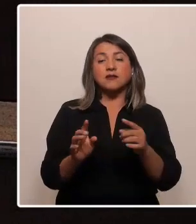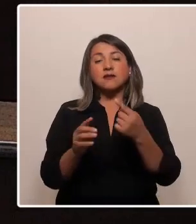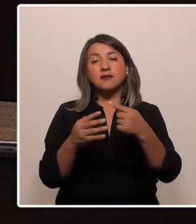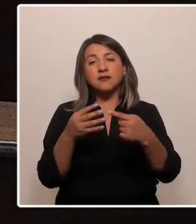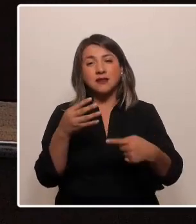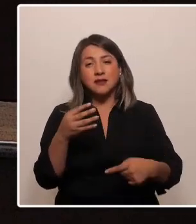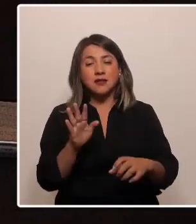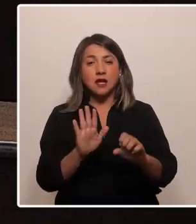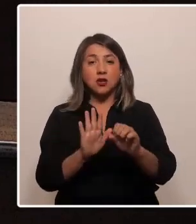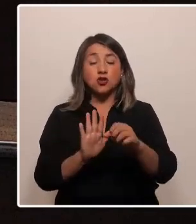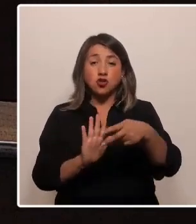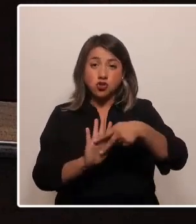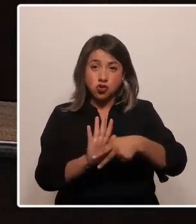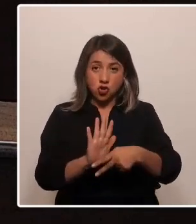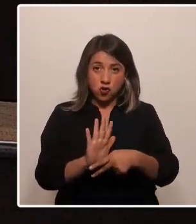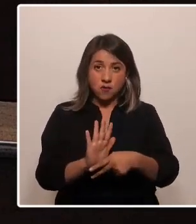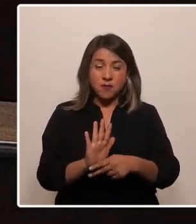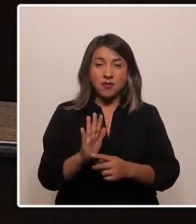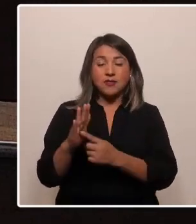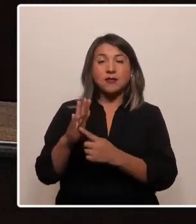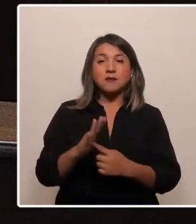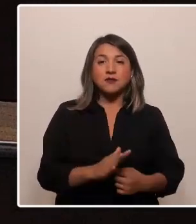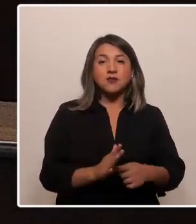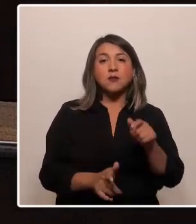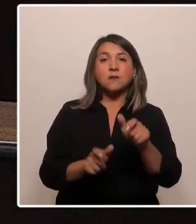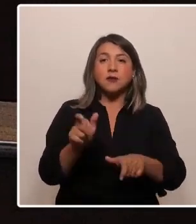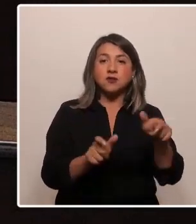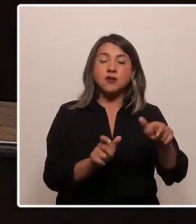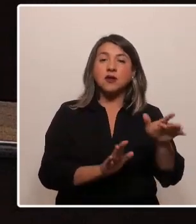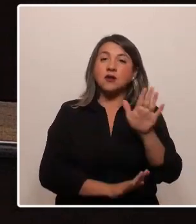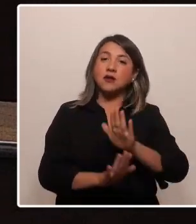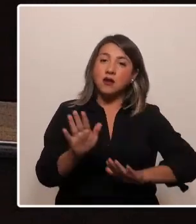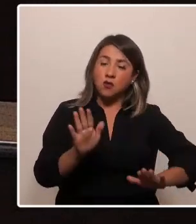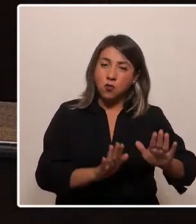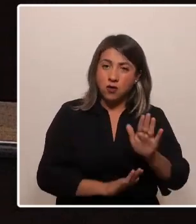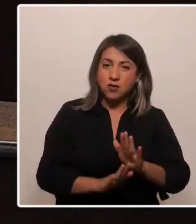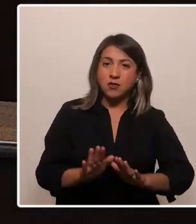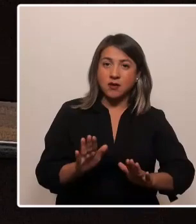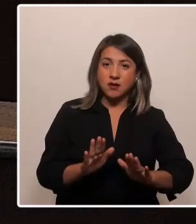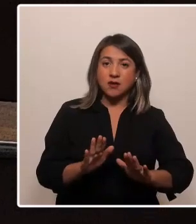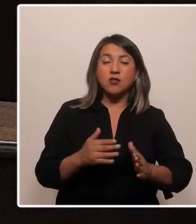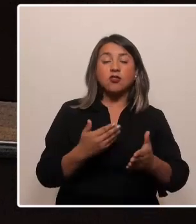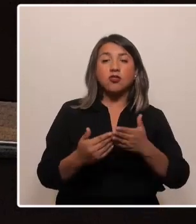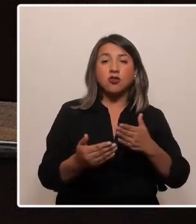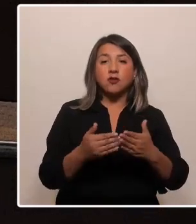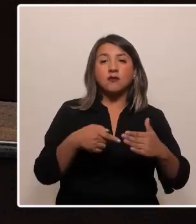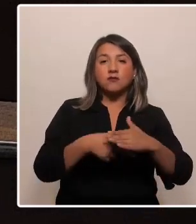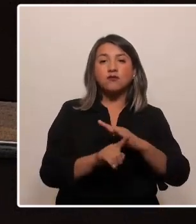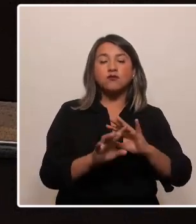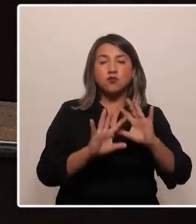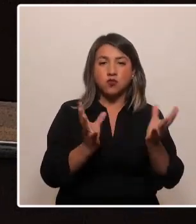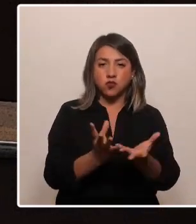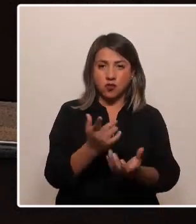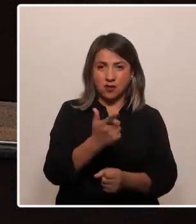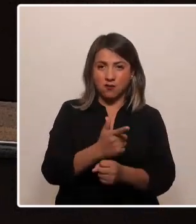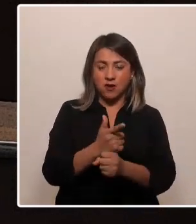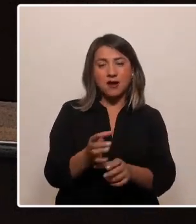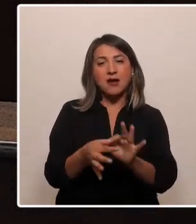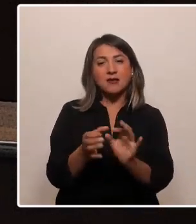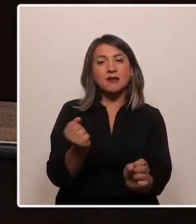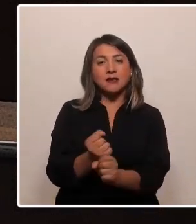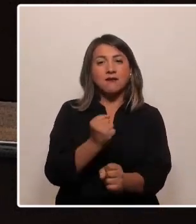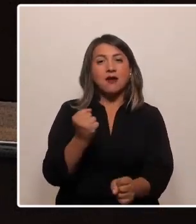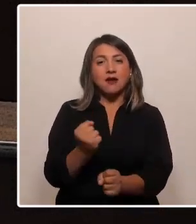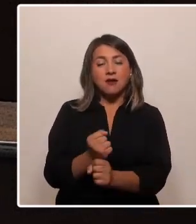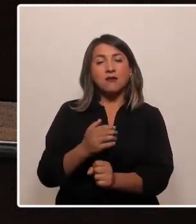apuntan a extirpar la discriminación de las personas que cuidan y gestan dentro del mundo laboral. Desde ya agradezco el trabajo histórico de